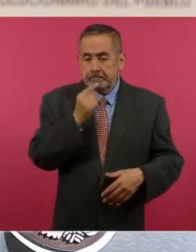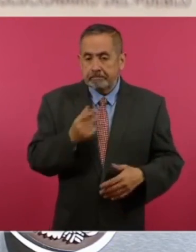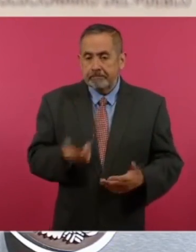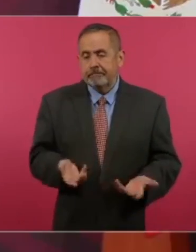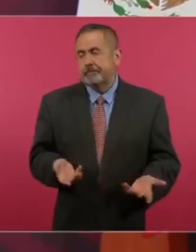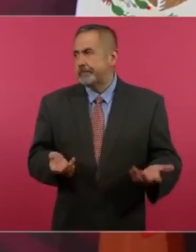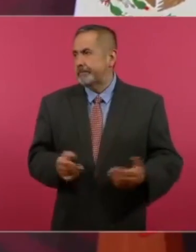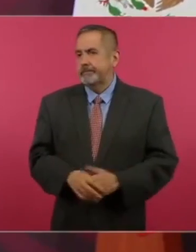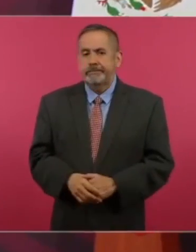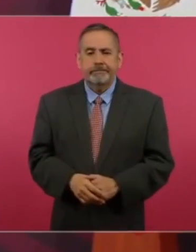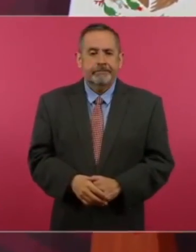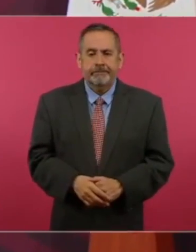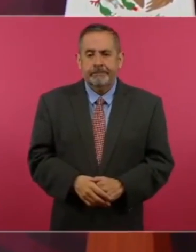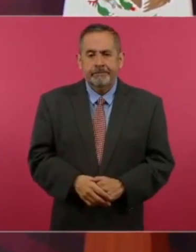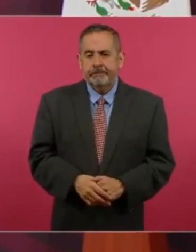Y existe